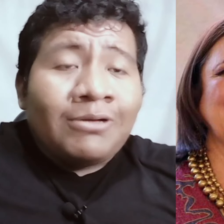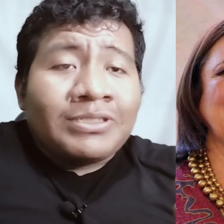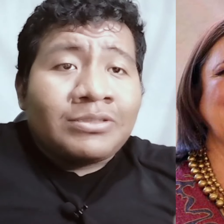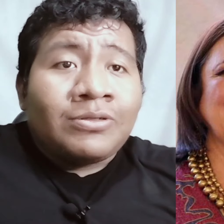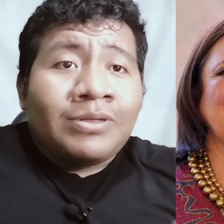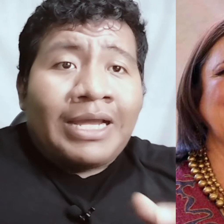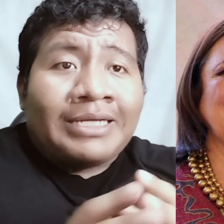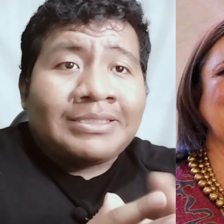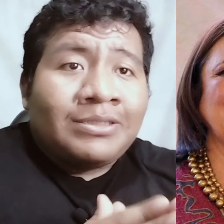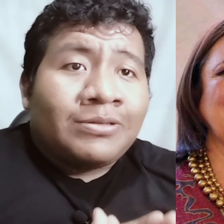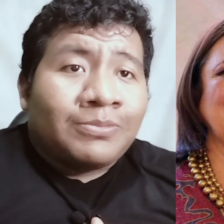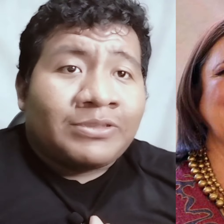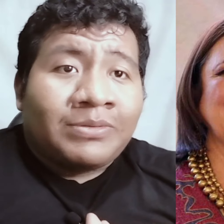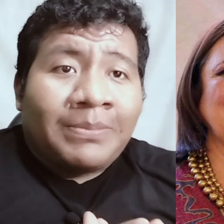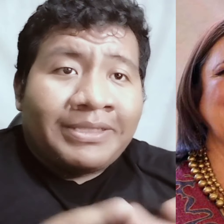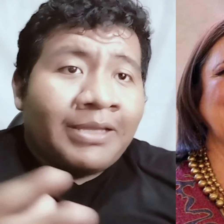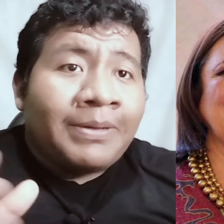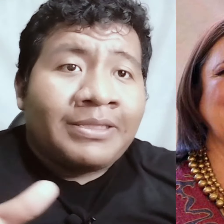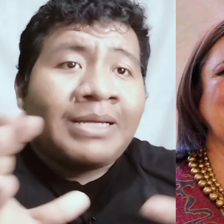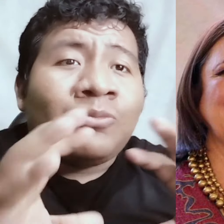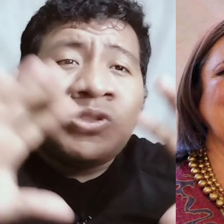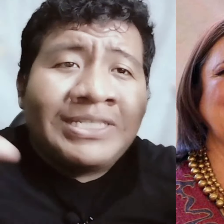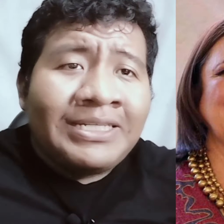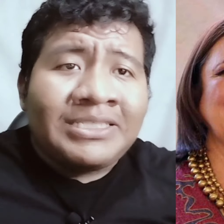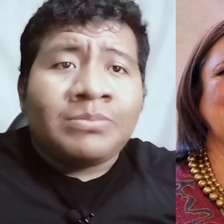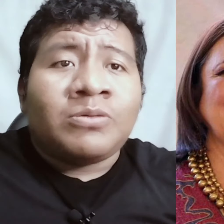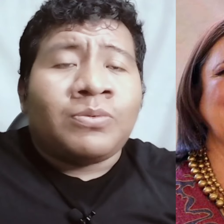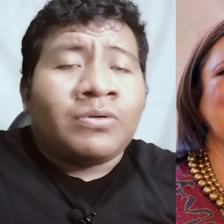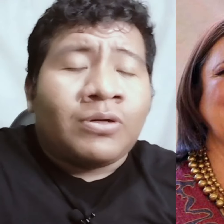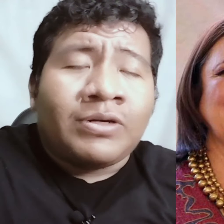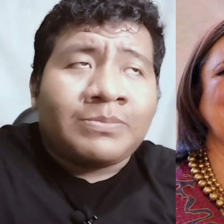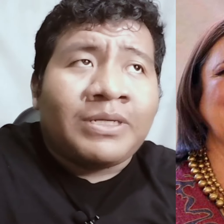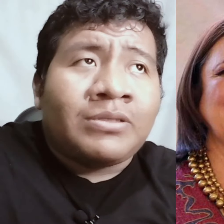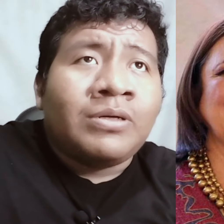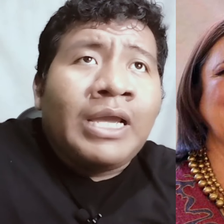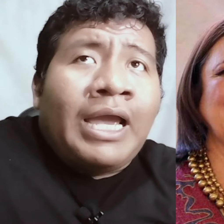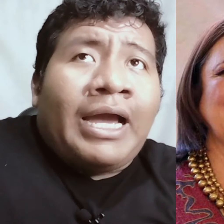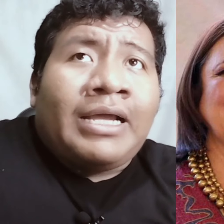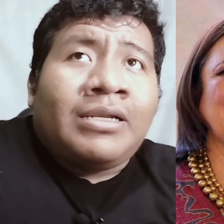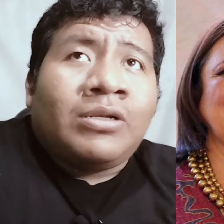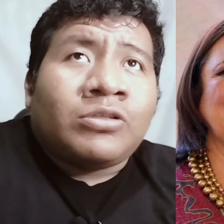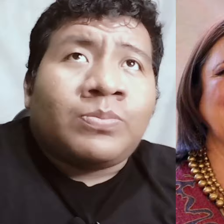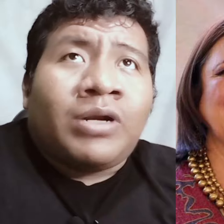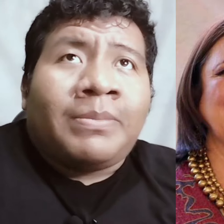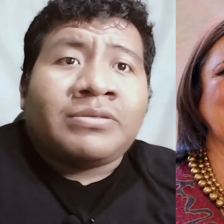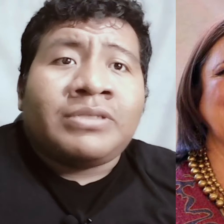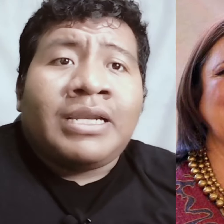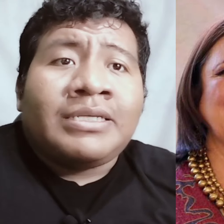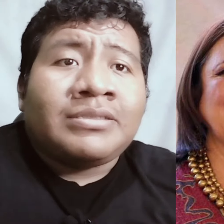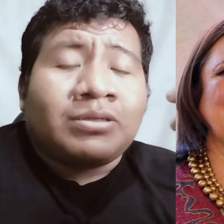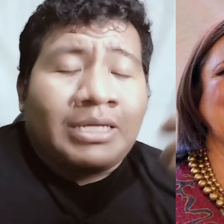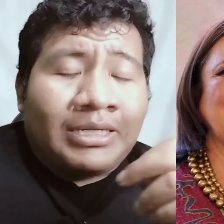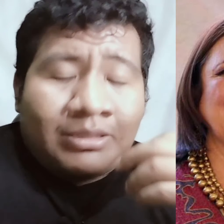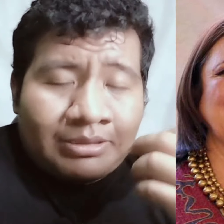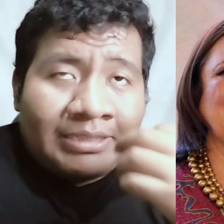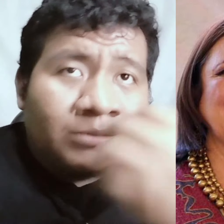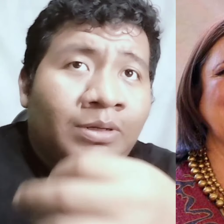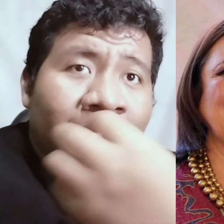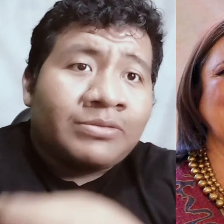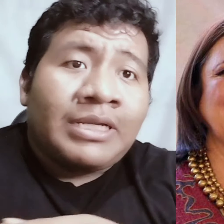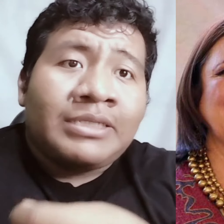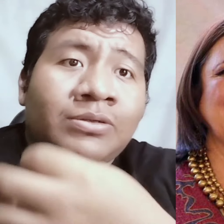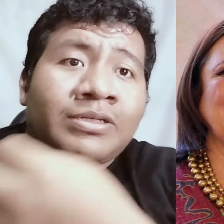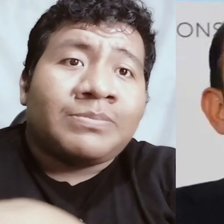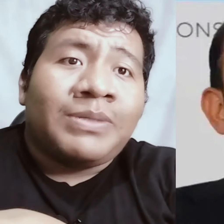esta cuestión ha sido pues obviamente debatida muchísimo con respecto a los programas sociales, de estos